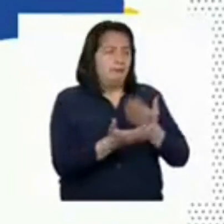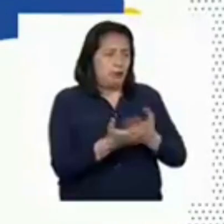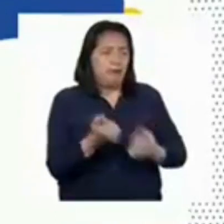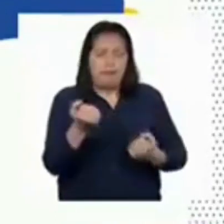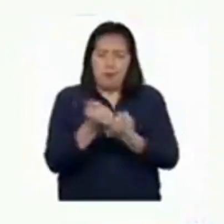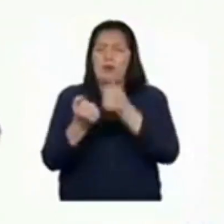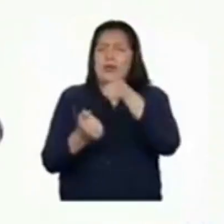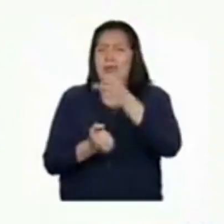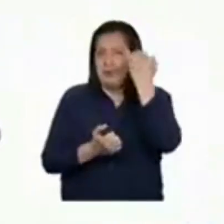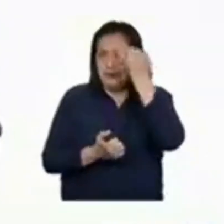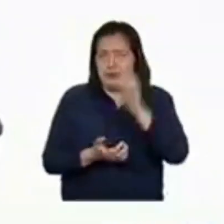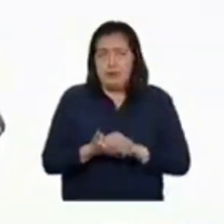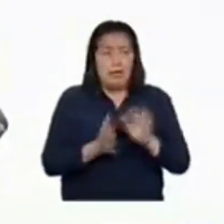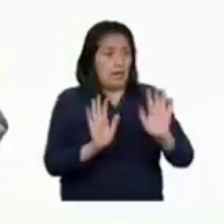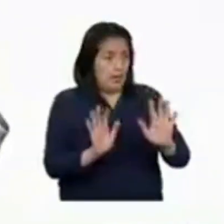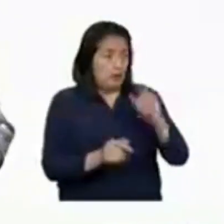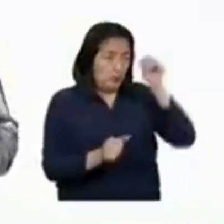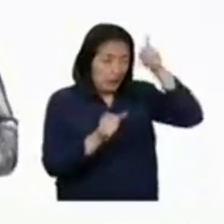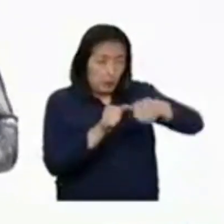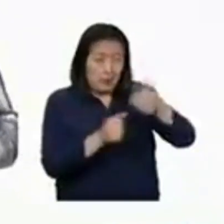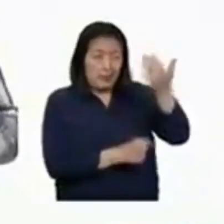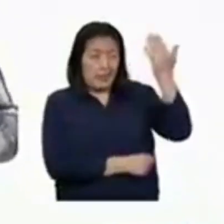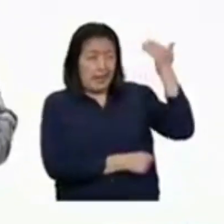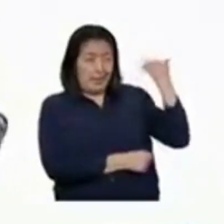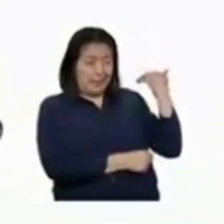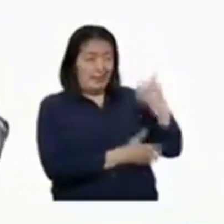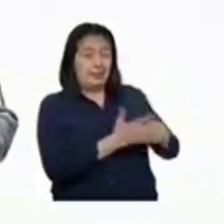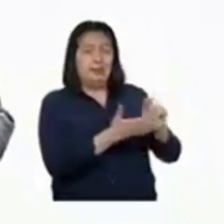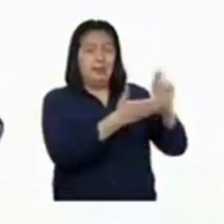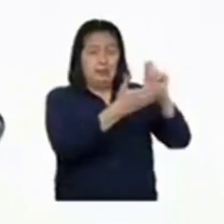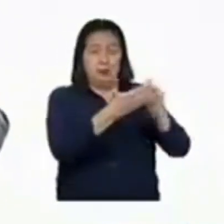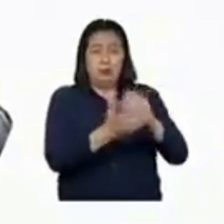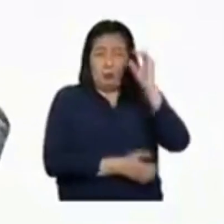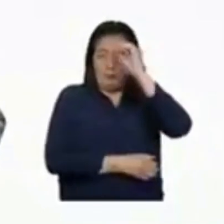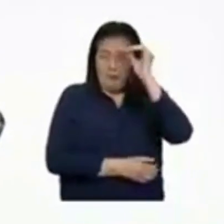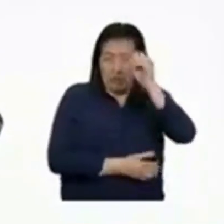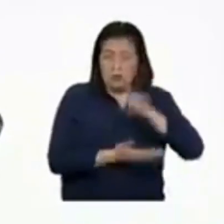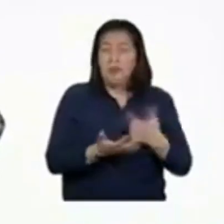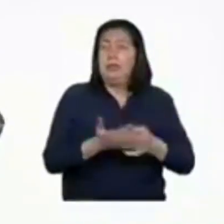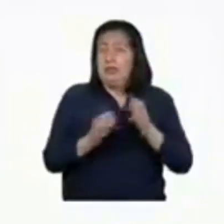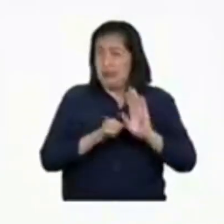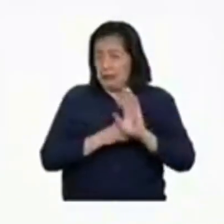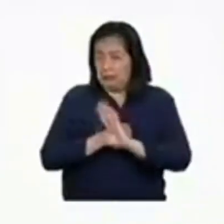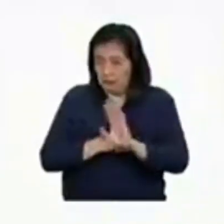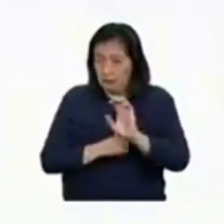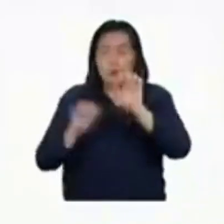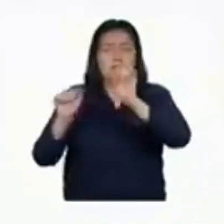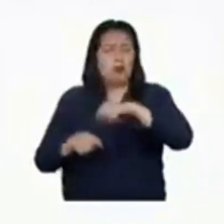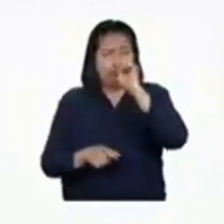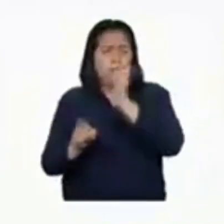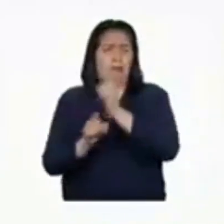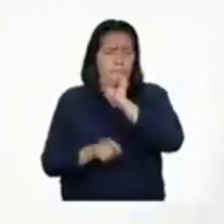esa propuesta. ¿Recuerdas la estructura que aprendimos para presentar una opinión y defenderla? Sí,